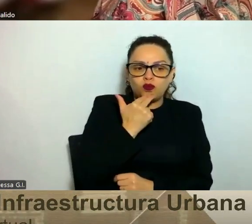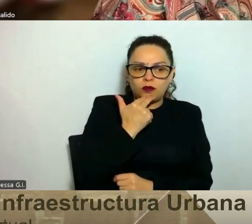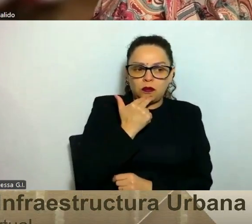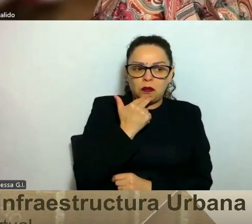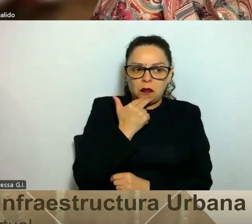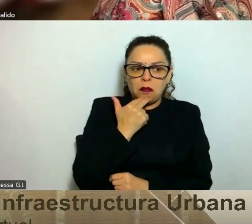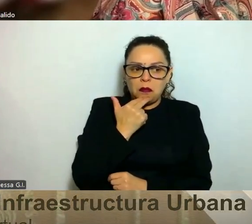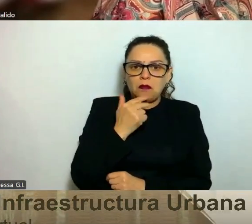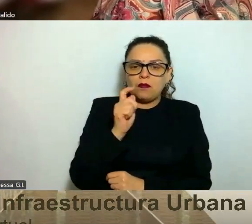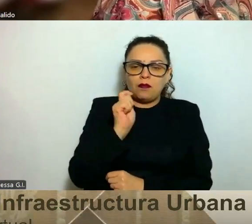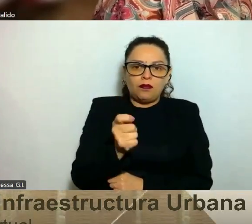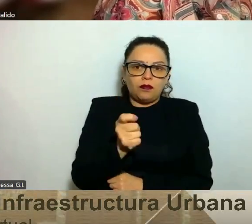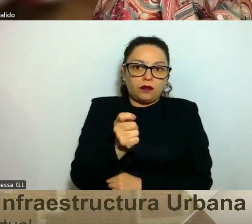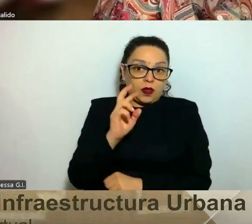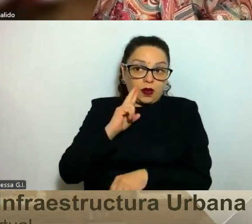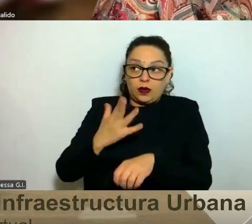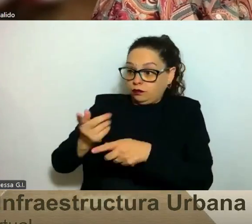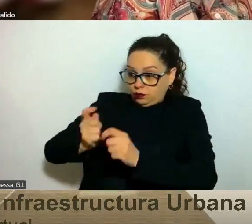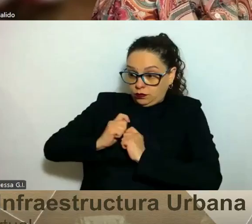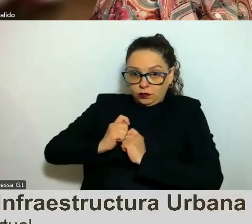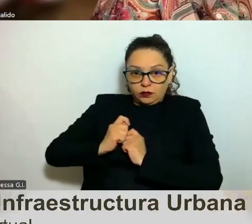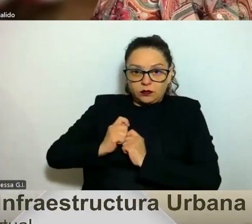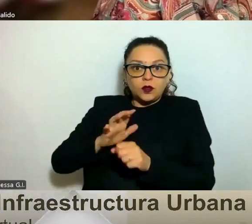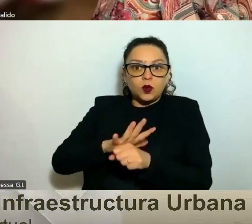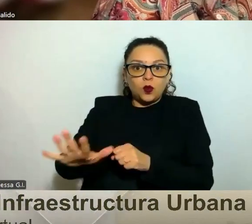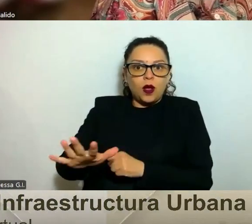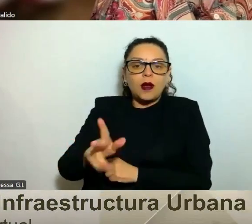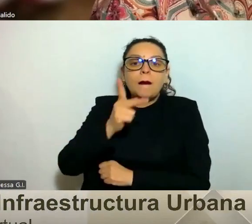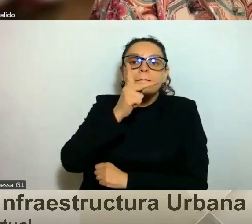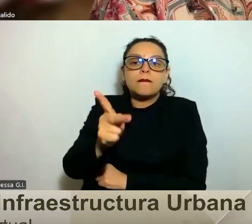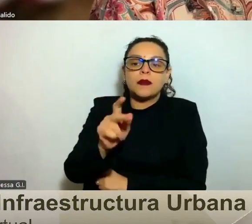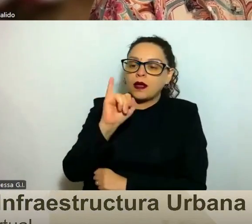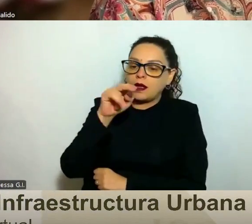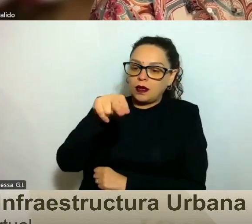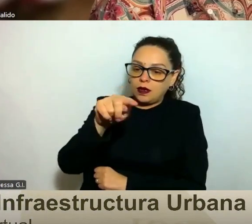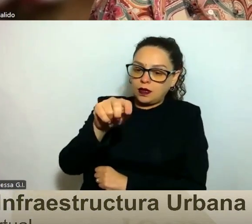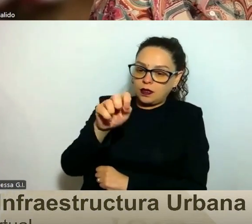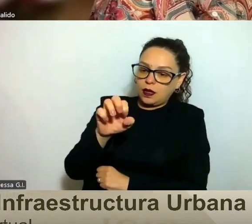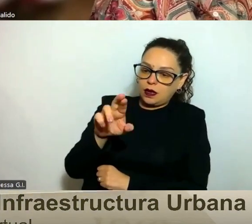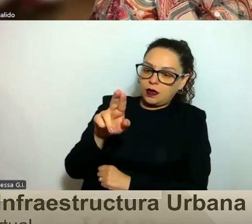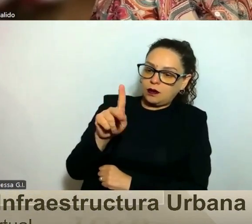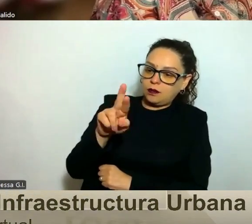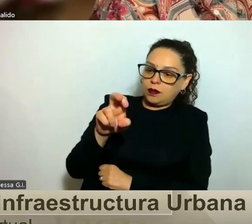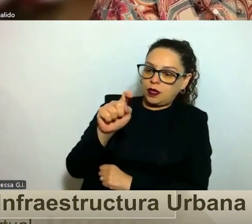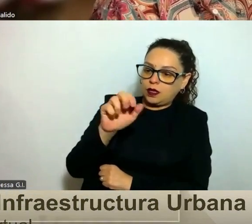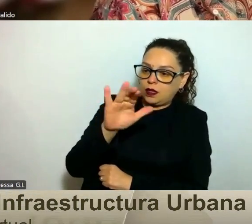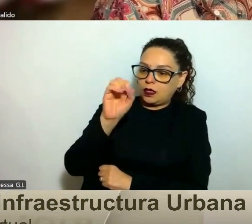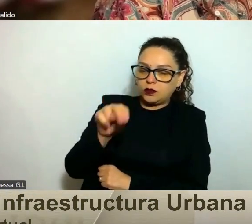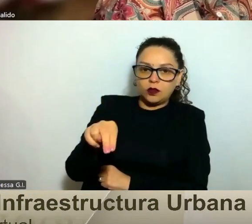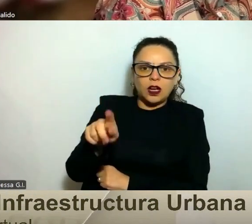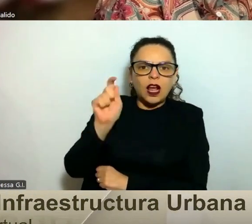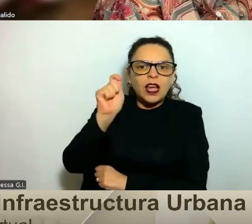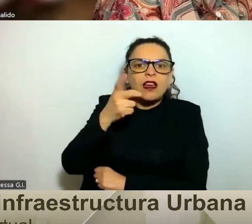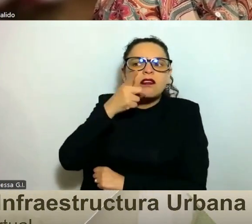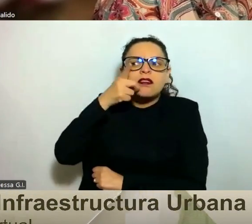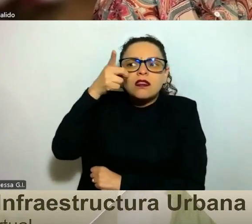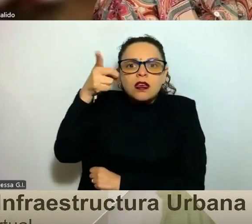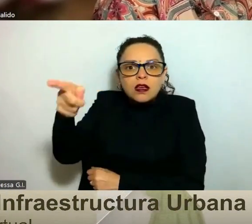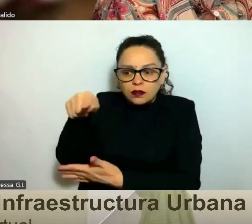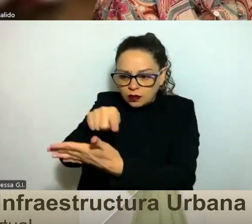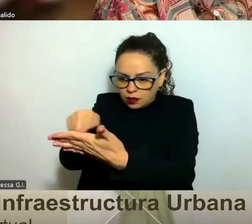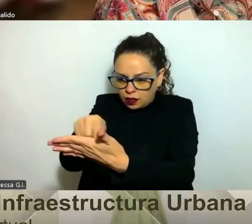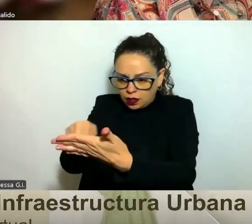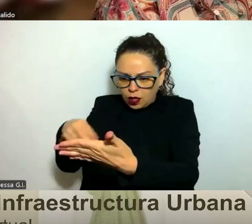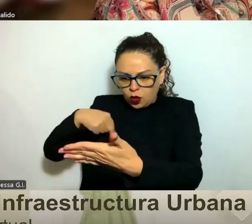de una facultad que no tenemos, que es la de interpretación. Nosotros no interpretamos, y menos técnicamente, ¿no? Estamos no considerando